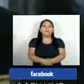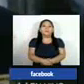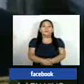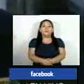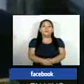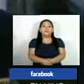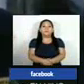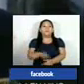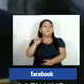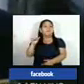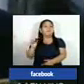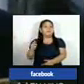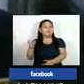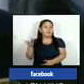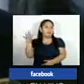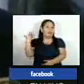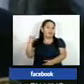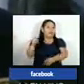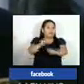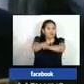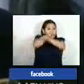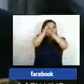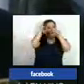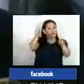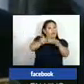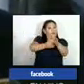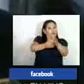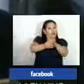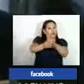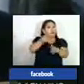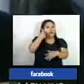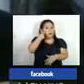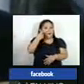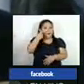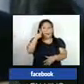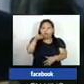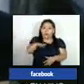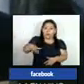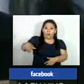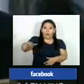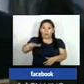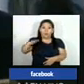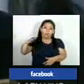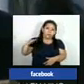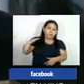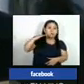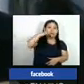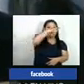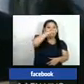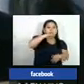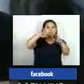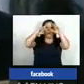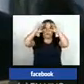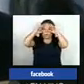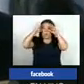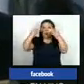Esta actividad inició en horas de la mañana desde el Aeropuerto Internacional de El Salvador con la entrega a la Dirección